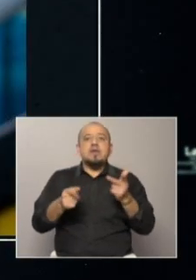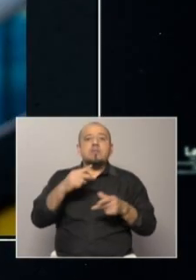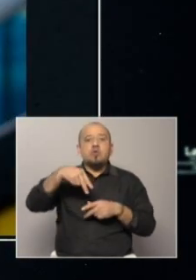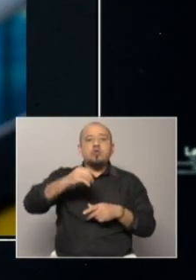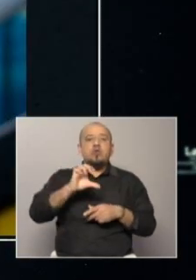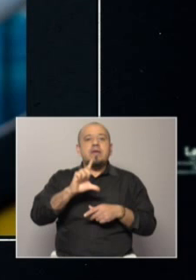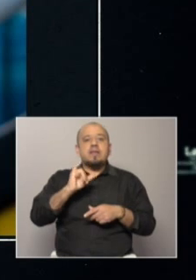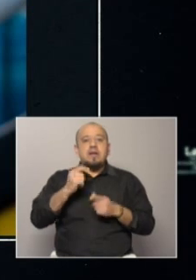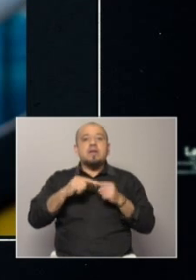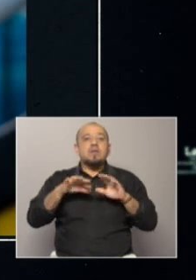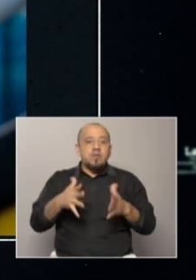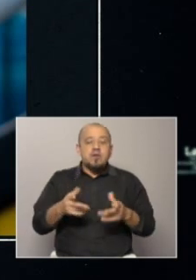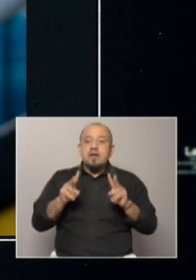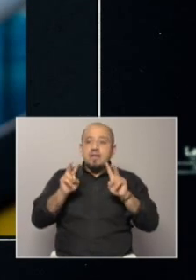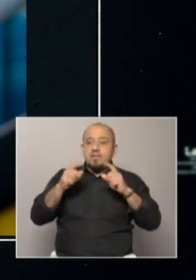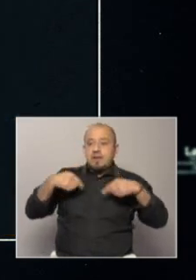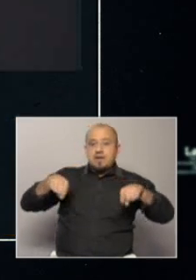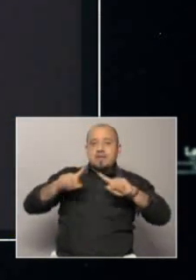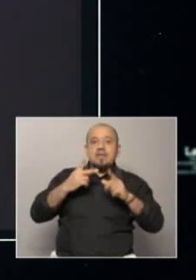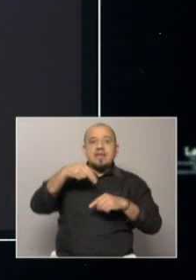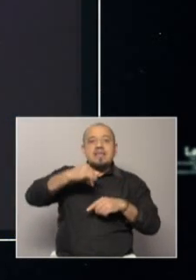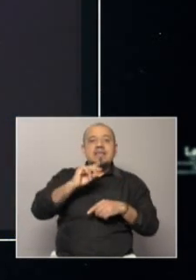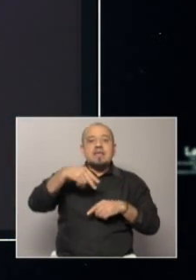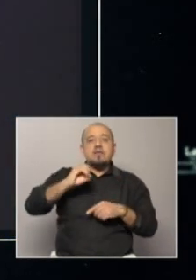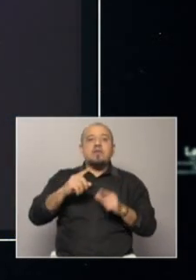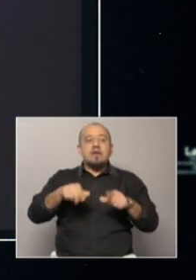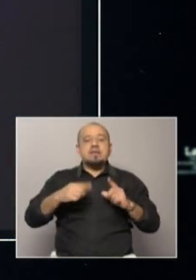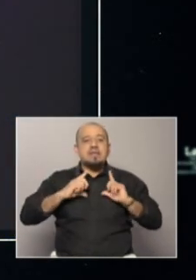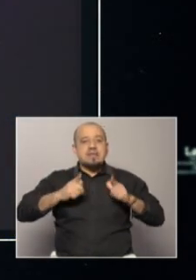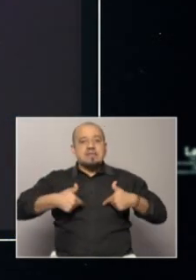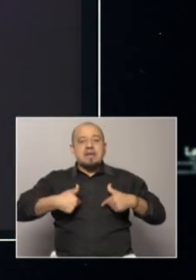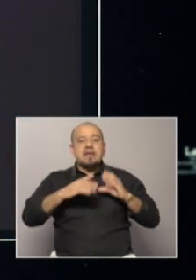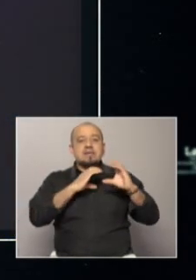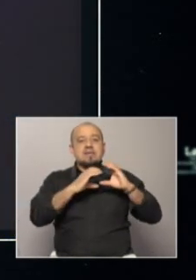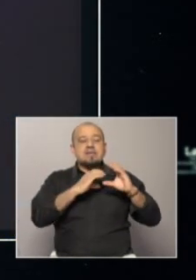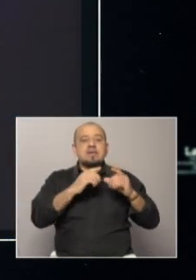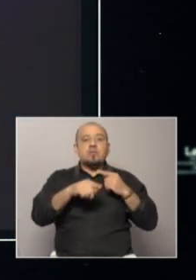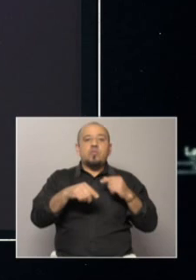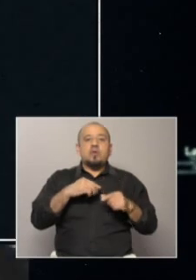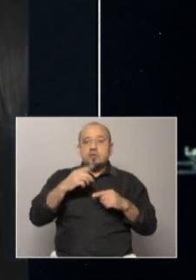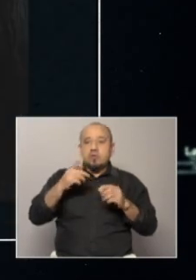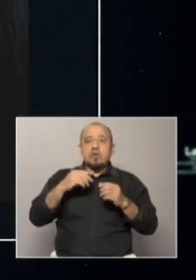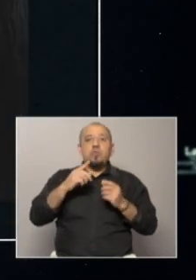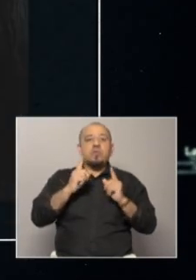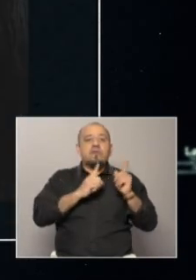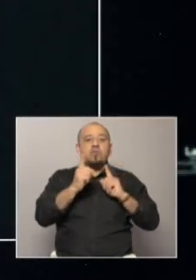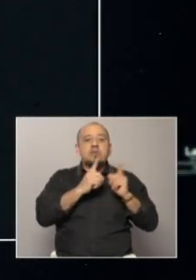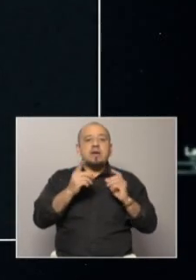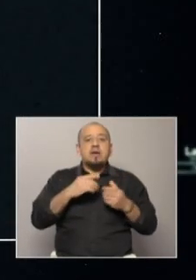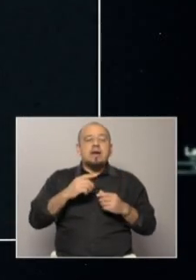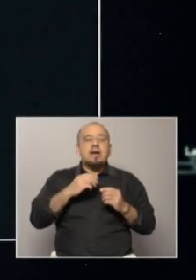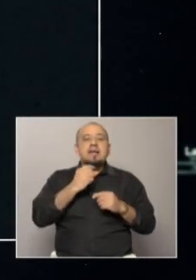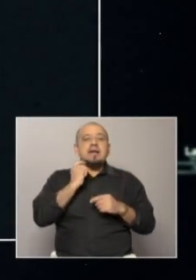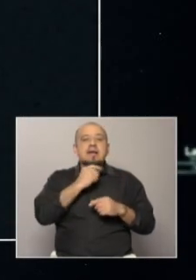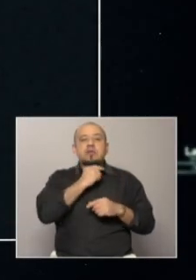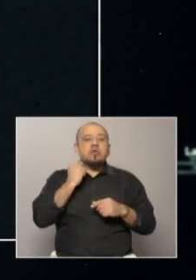ha padecido lo que se conoce como el síndrome de Nino Bravo. Es licenciada en Ciencias de la Comunicación en la Universidad Católica y se formó como actriz en